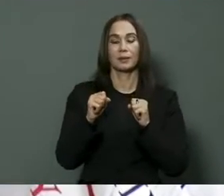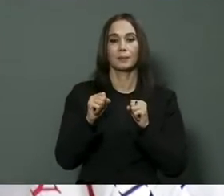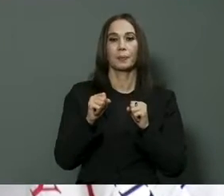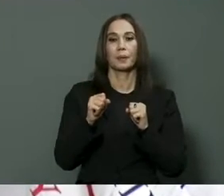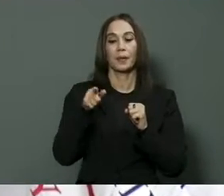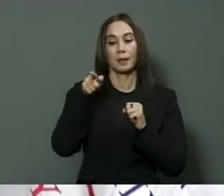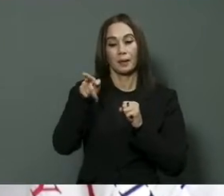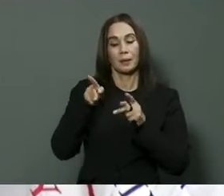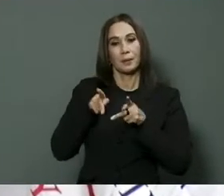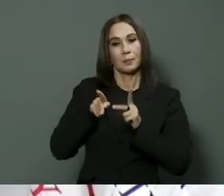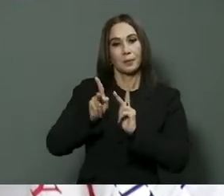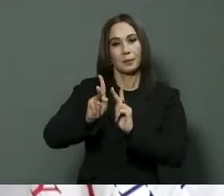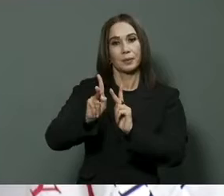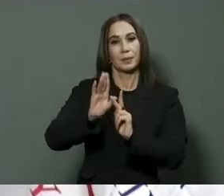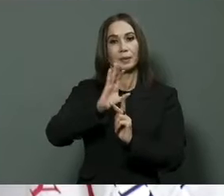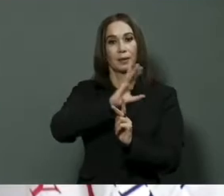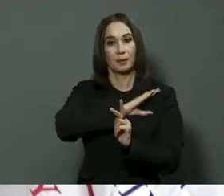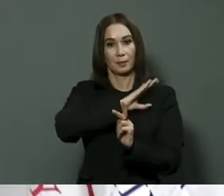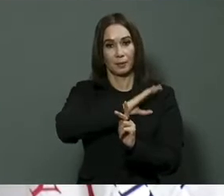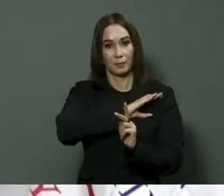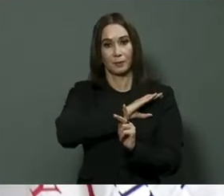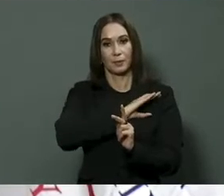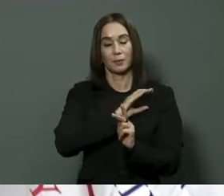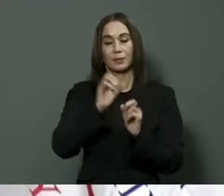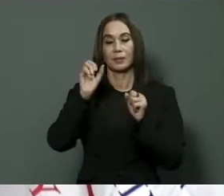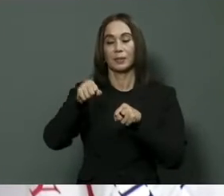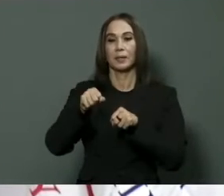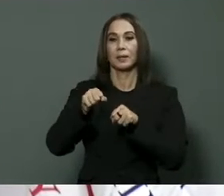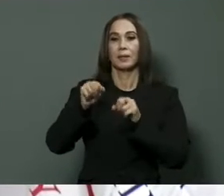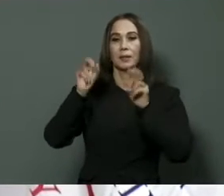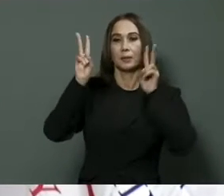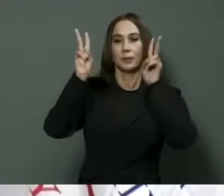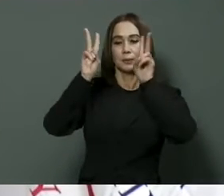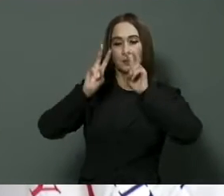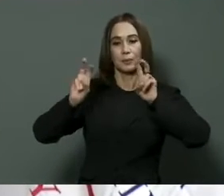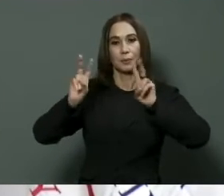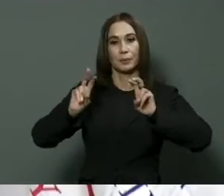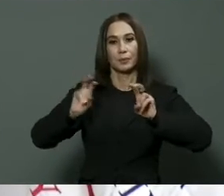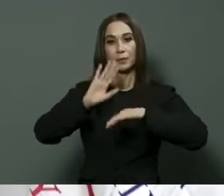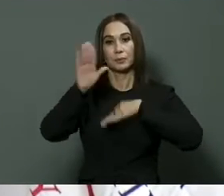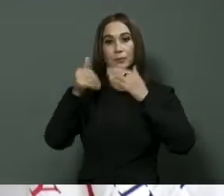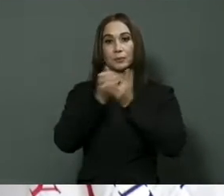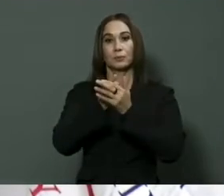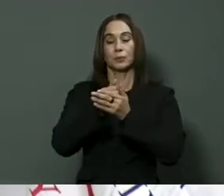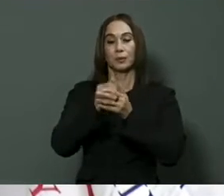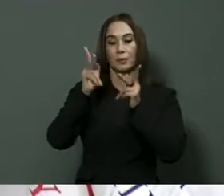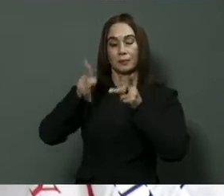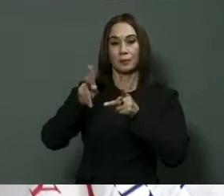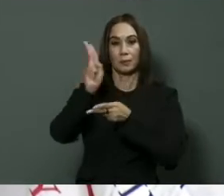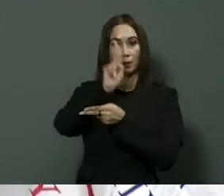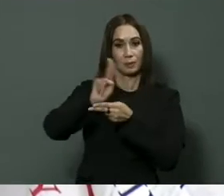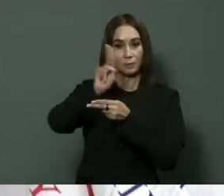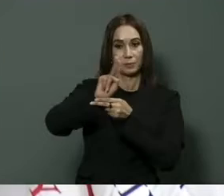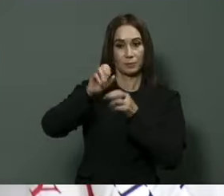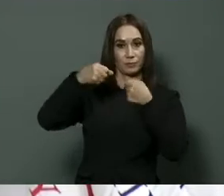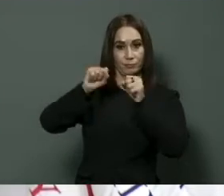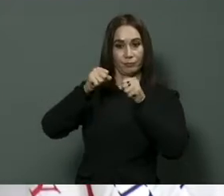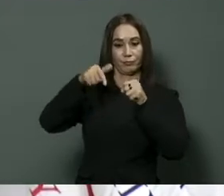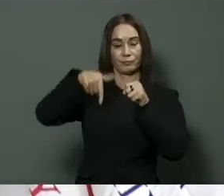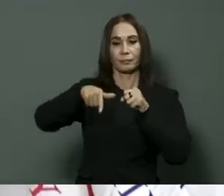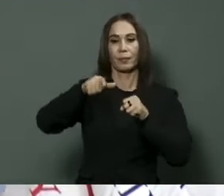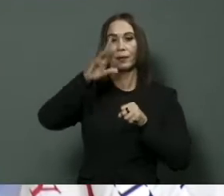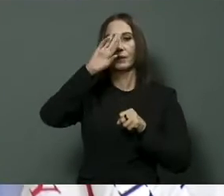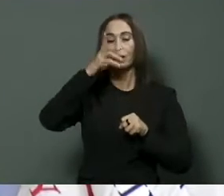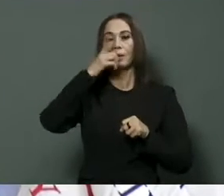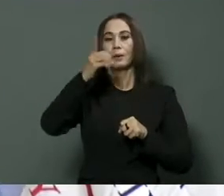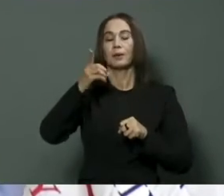que permitirán a las autoridades contar con una base de datos de todos los usuarios de la motocicleta del país